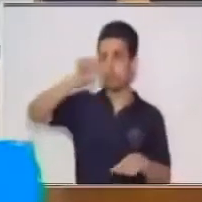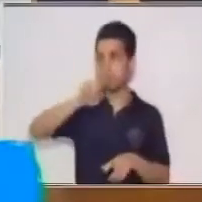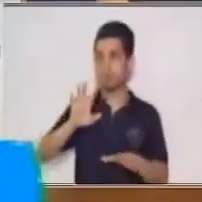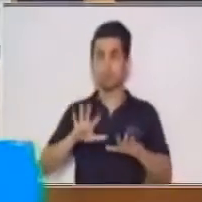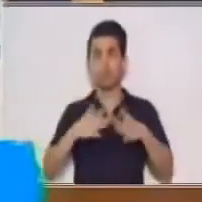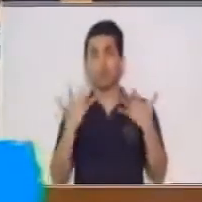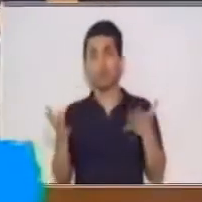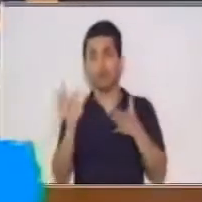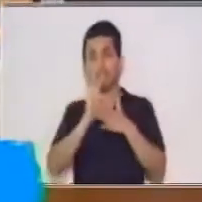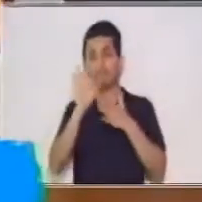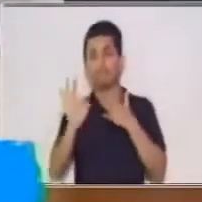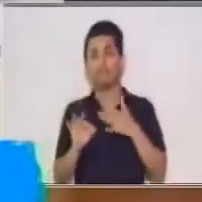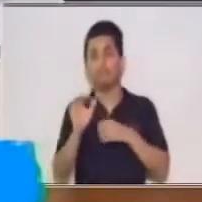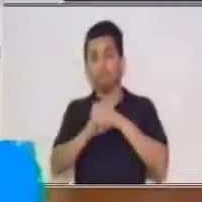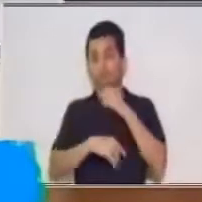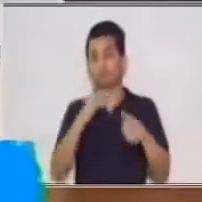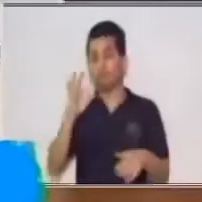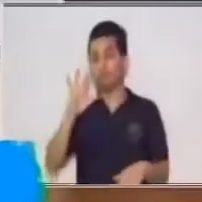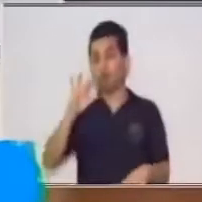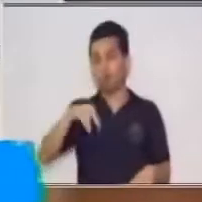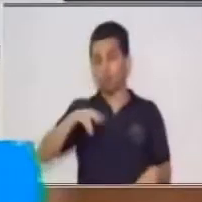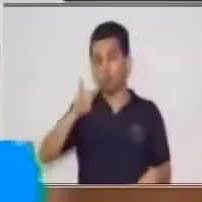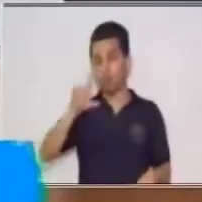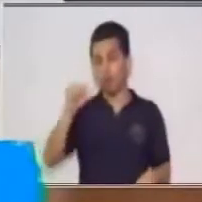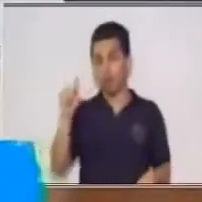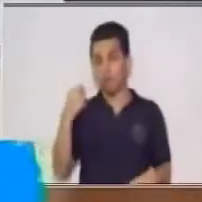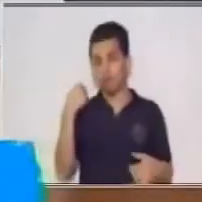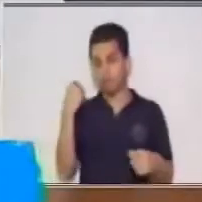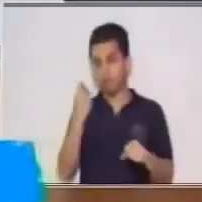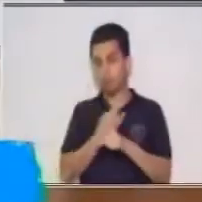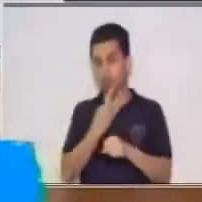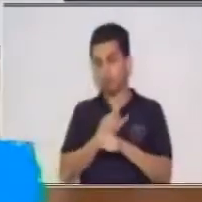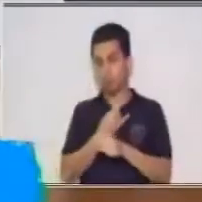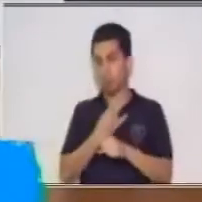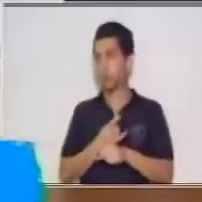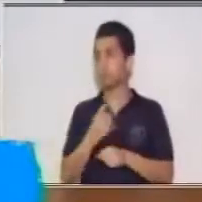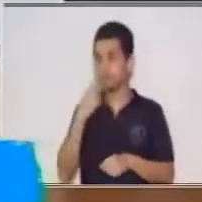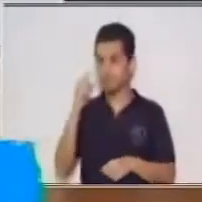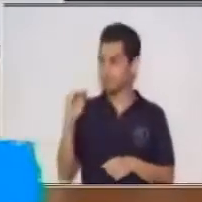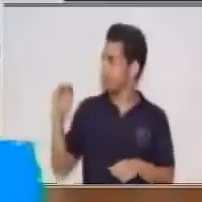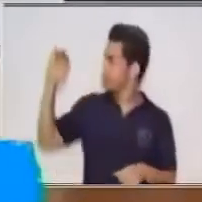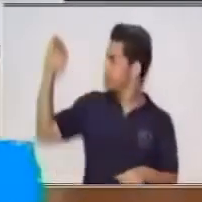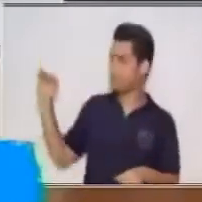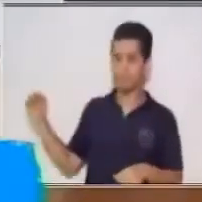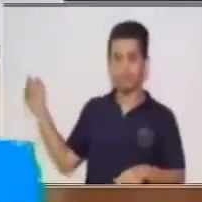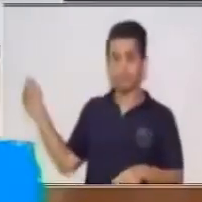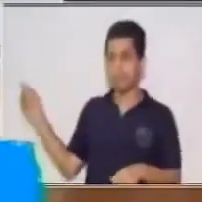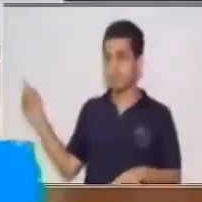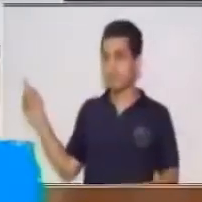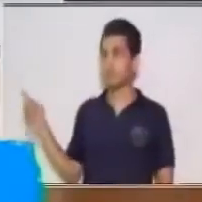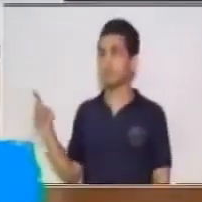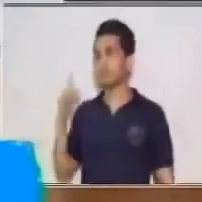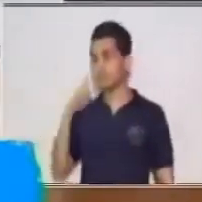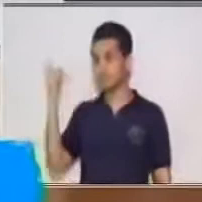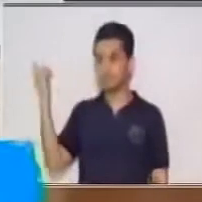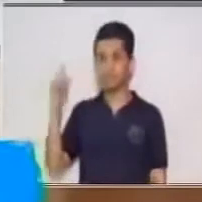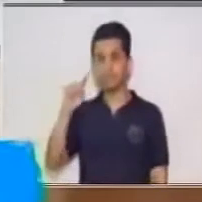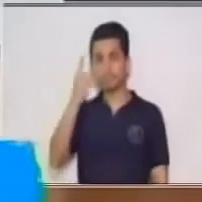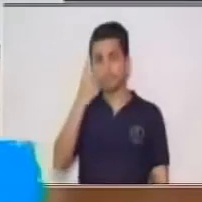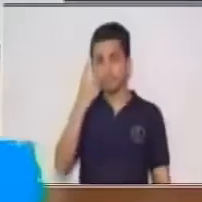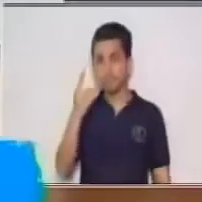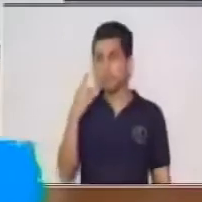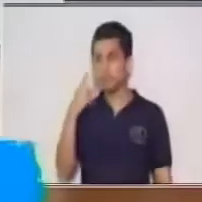Si quiero encontrar el perímetro, te recuerdo, teníamos tres fórmulas. ¿Cuál es la que nos sirve ahorita? Nos va a servir la